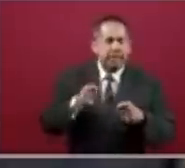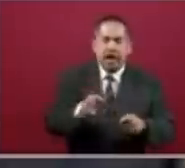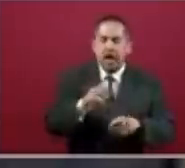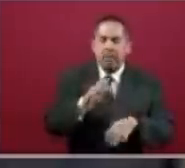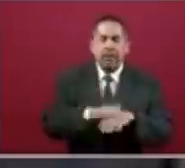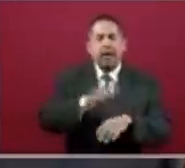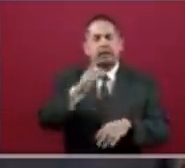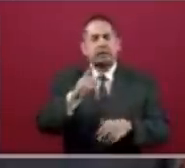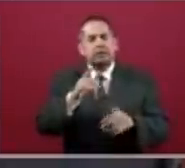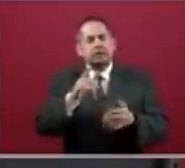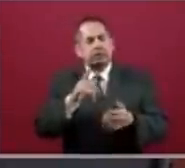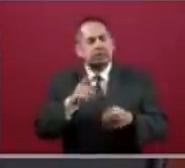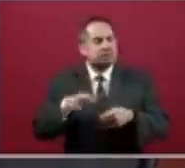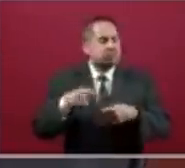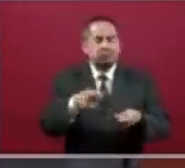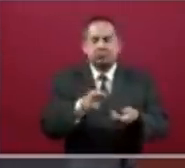aumentos